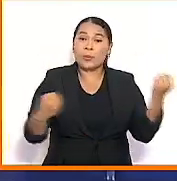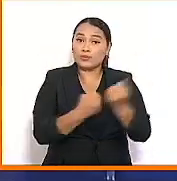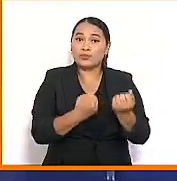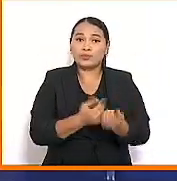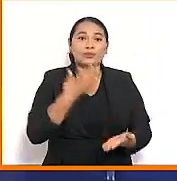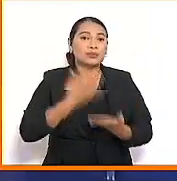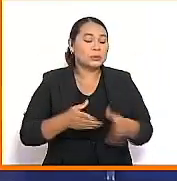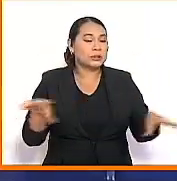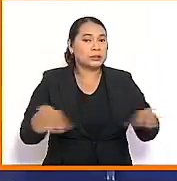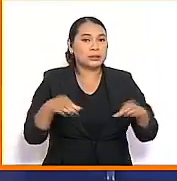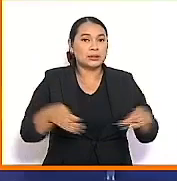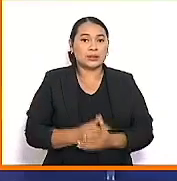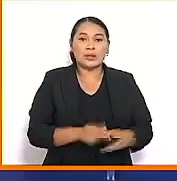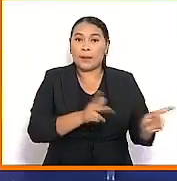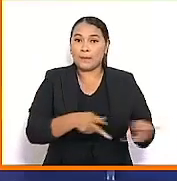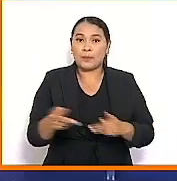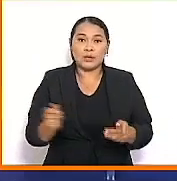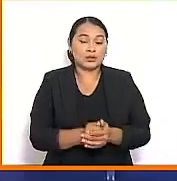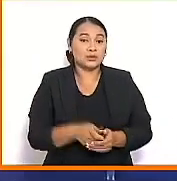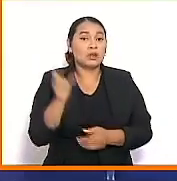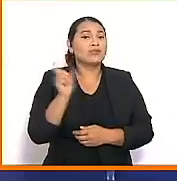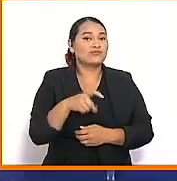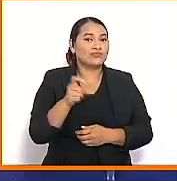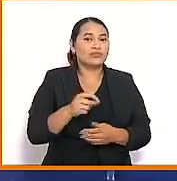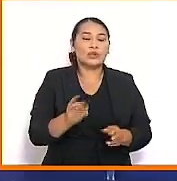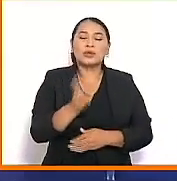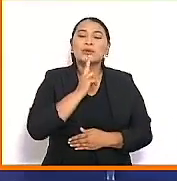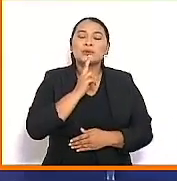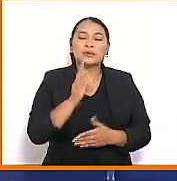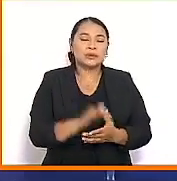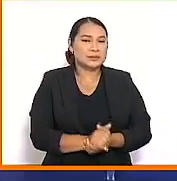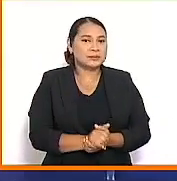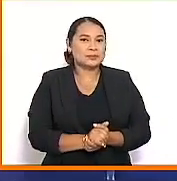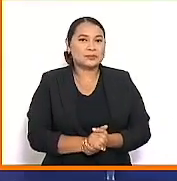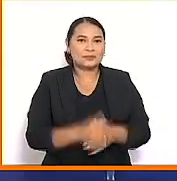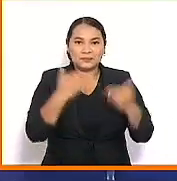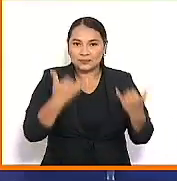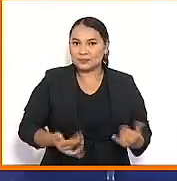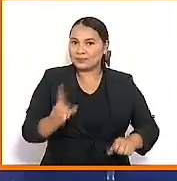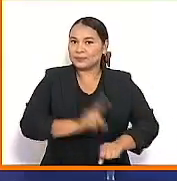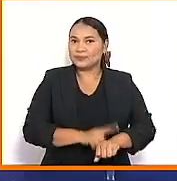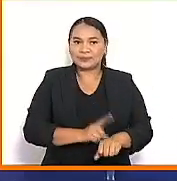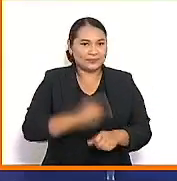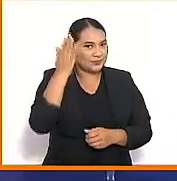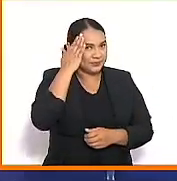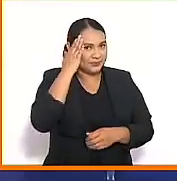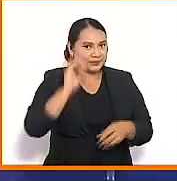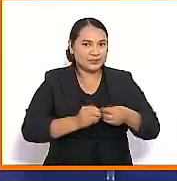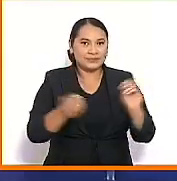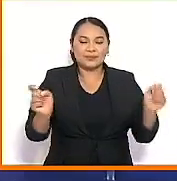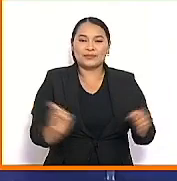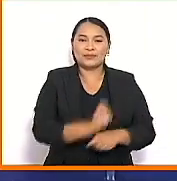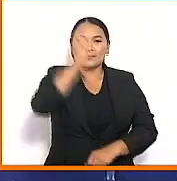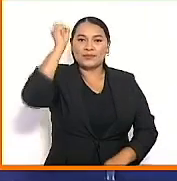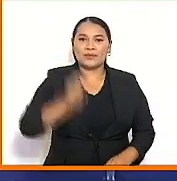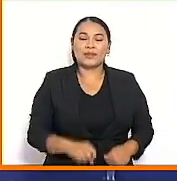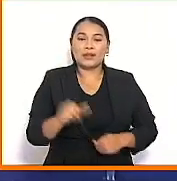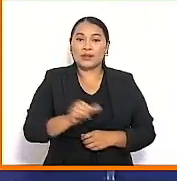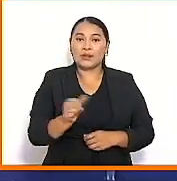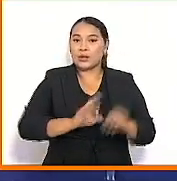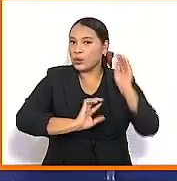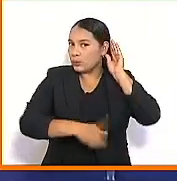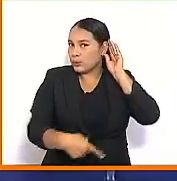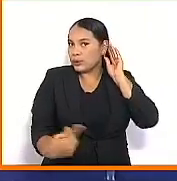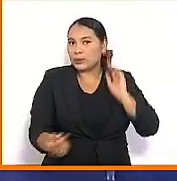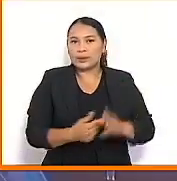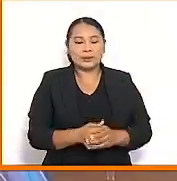sociales para las personas más vulnerables del país. Ahora sí, es momento de conocer cuál es ese esperado número ganador